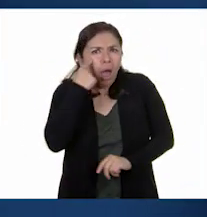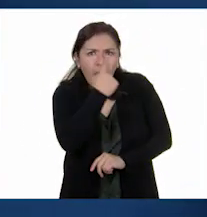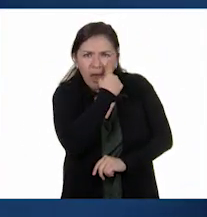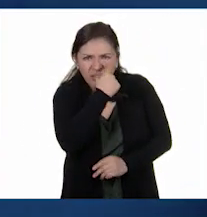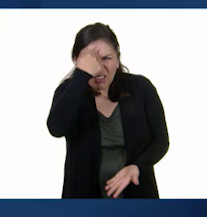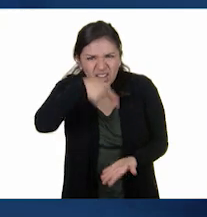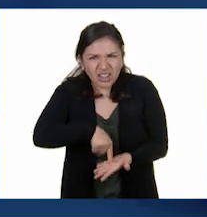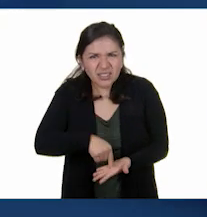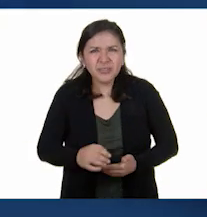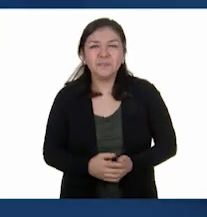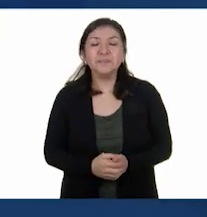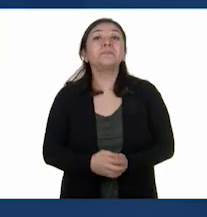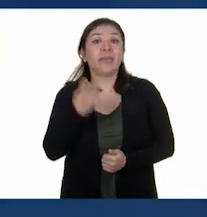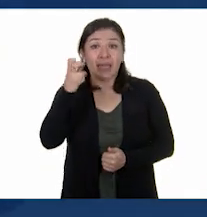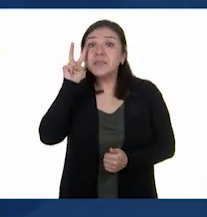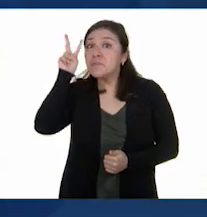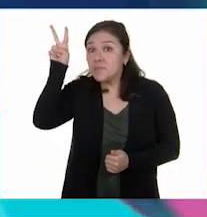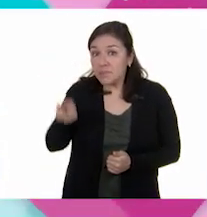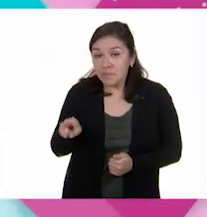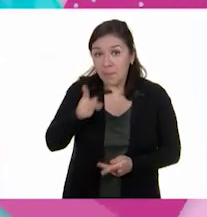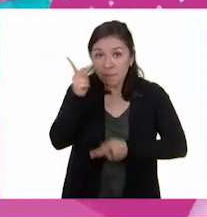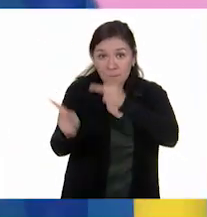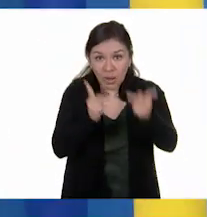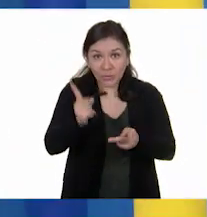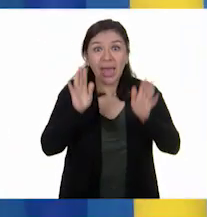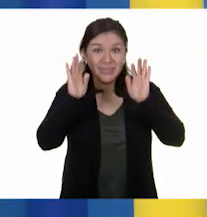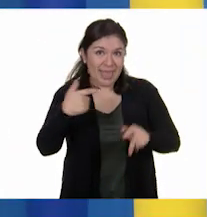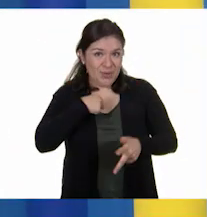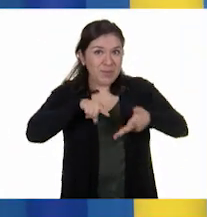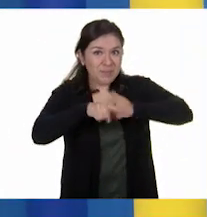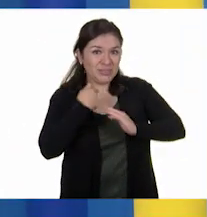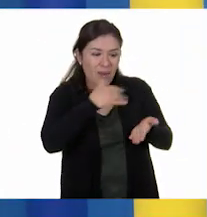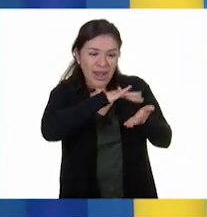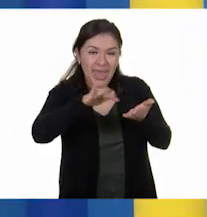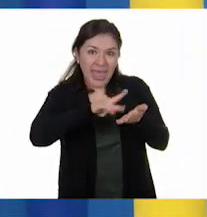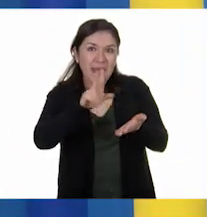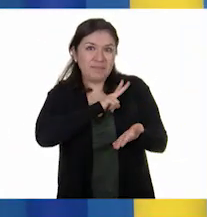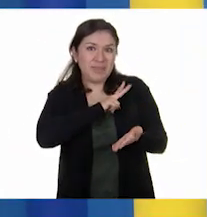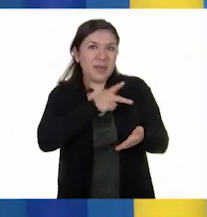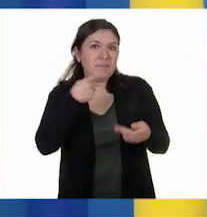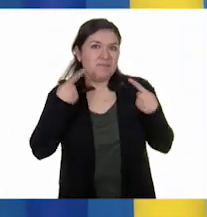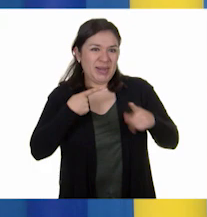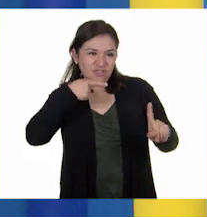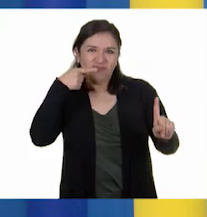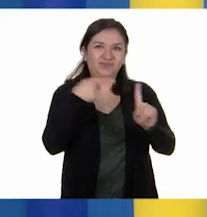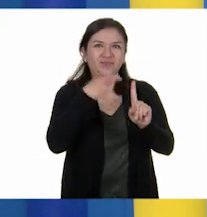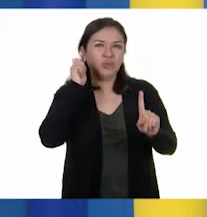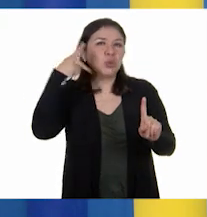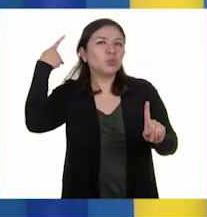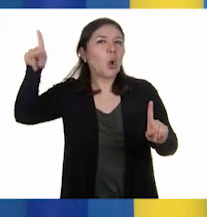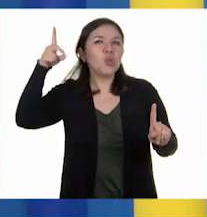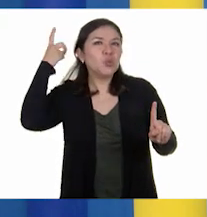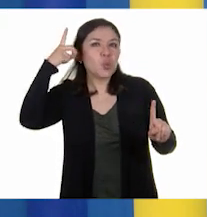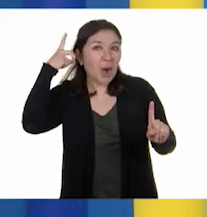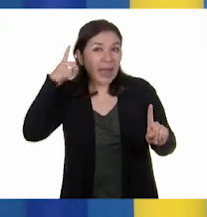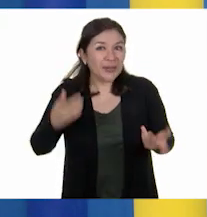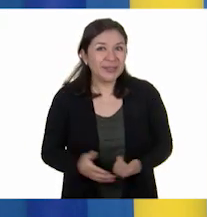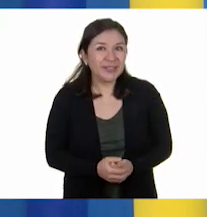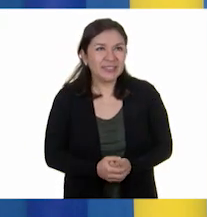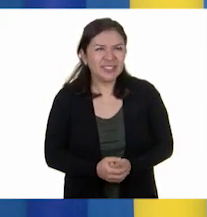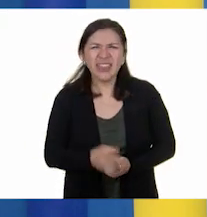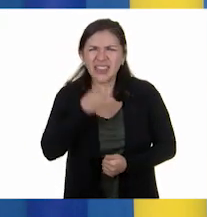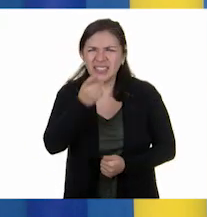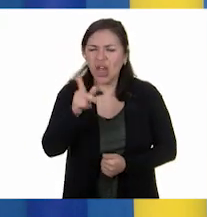Y entonces, ya que ya vimos las preguntas, ¿ya puedo leer el relato sobre mi héroe durangueño? Perdón, maestra. ¿Sí se